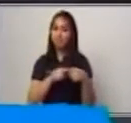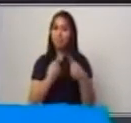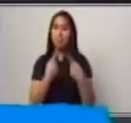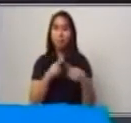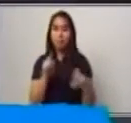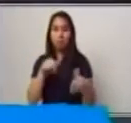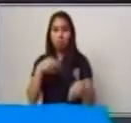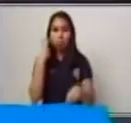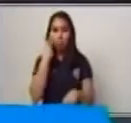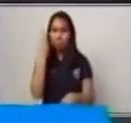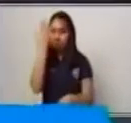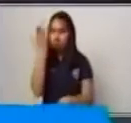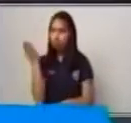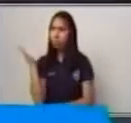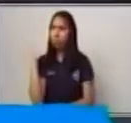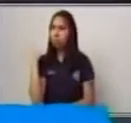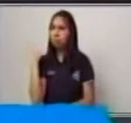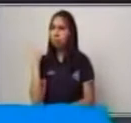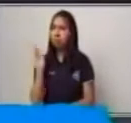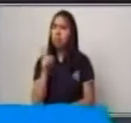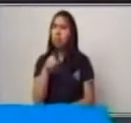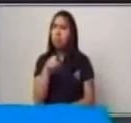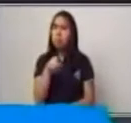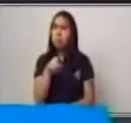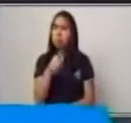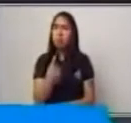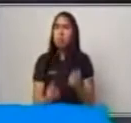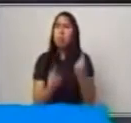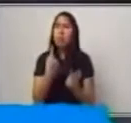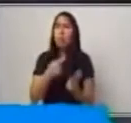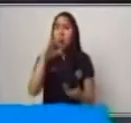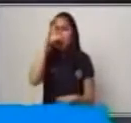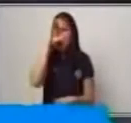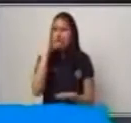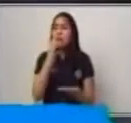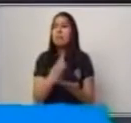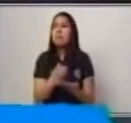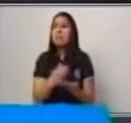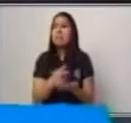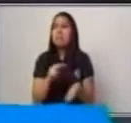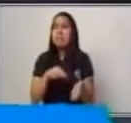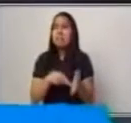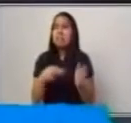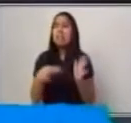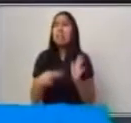hablando el poeta? ¿Cuál sería la parte principal?